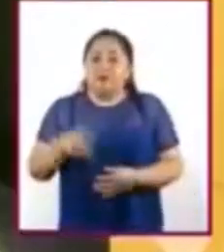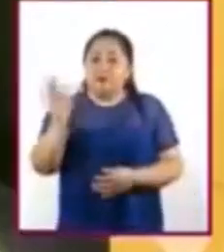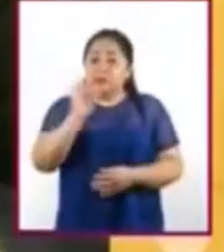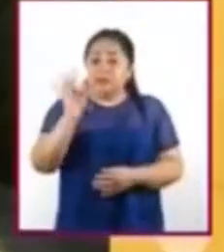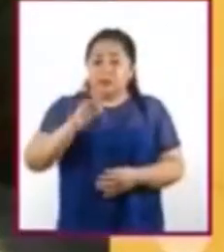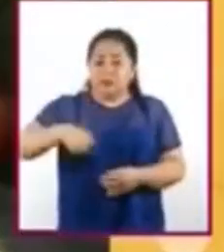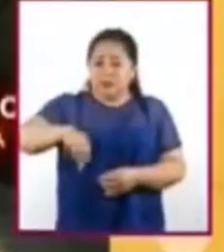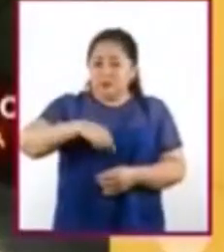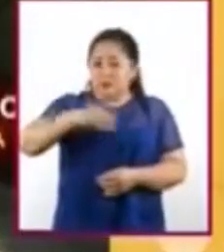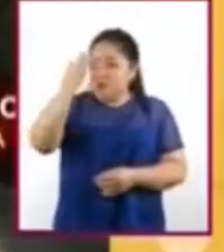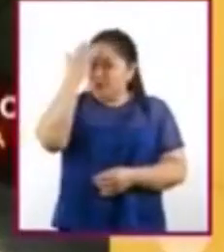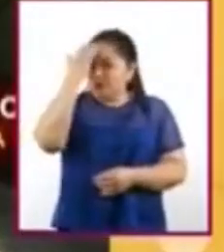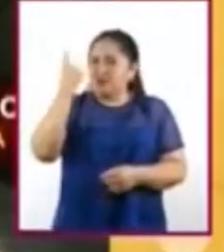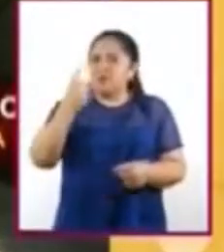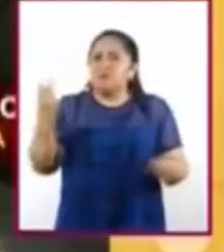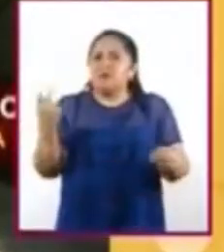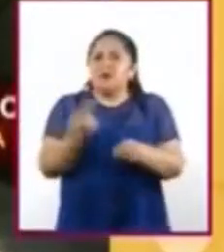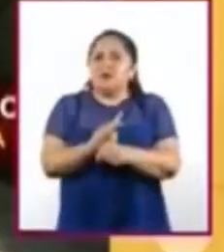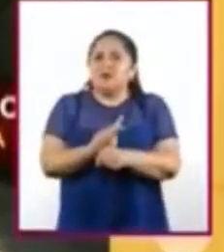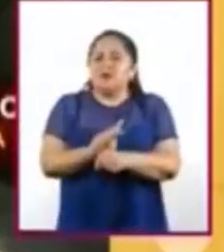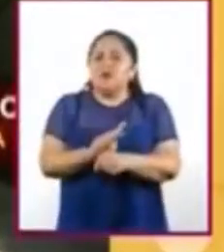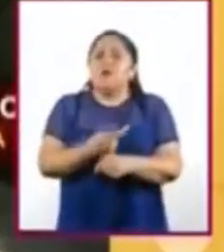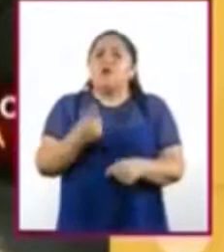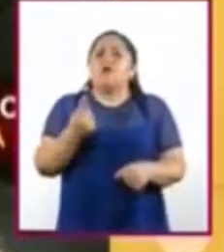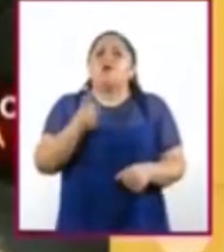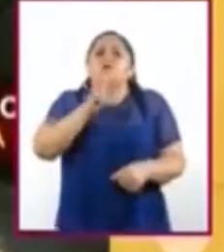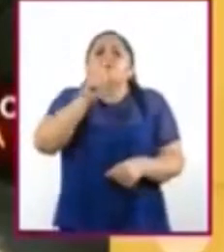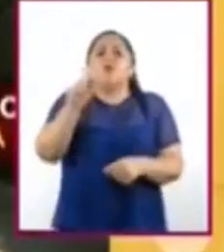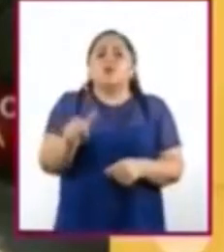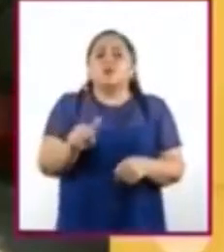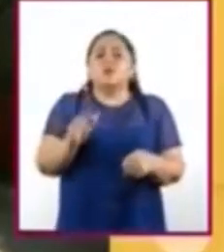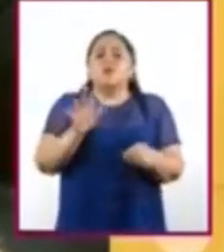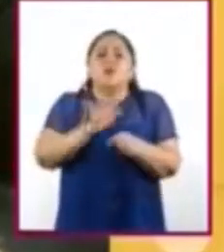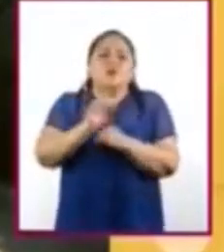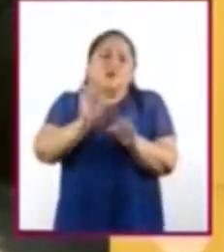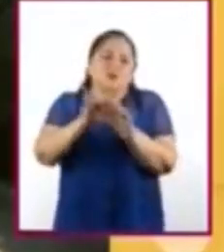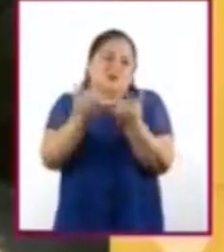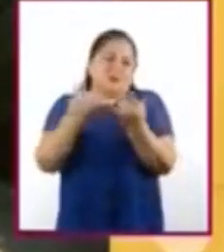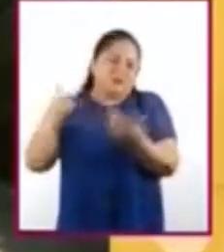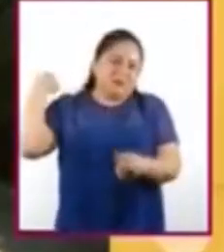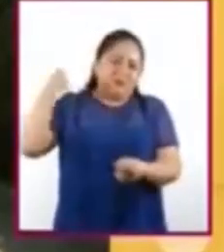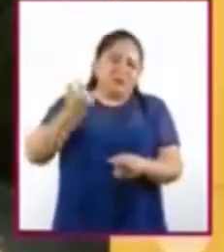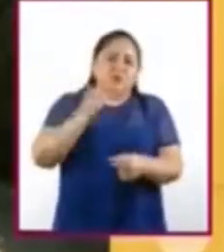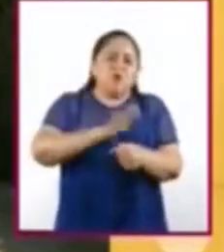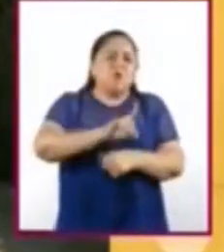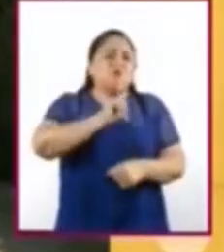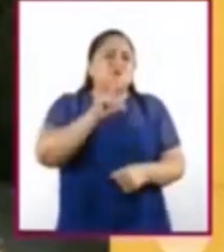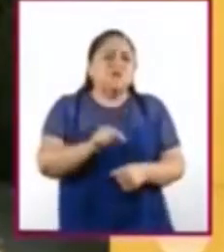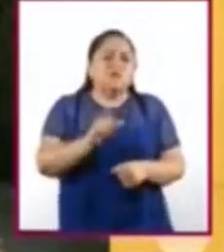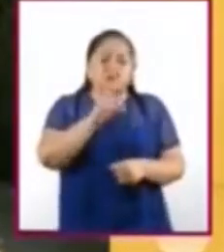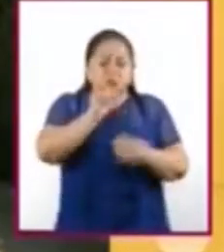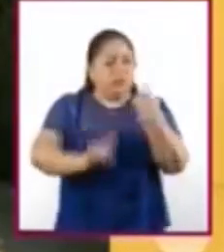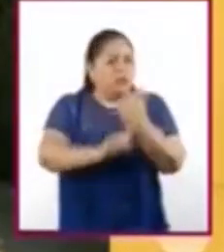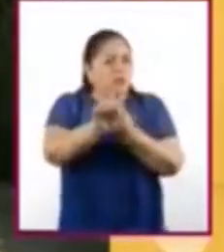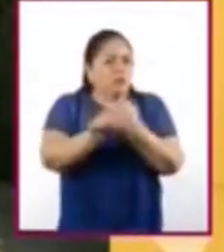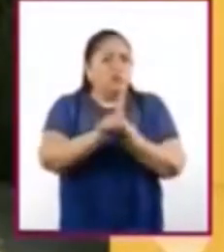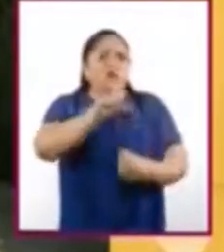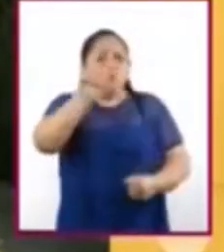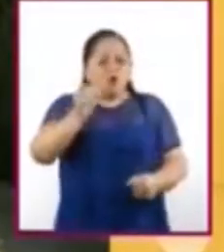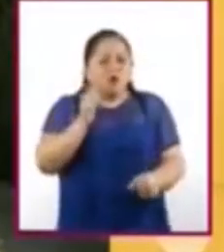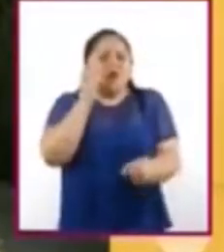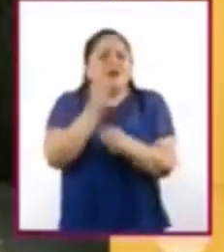nosotros conocemos qué fue lo que sucedió, cuáles fueron los acontecimientos y las causas que los provocaron,